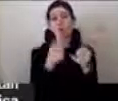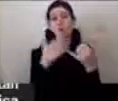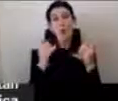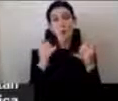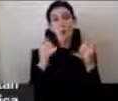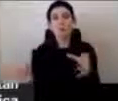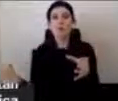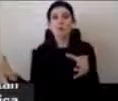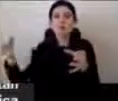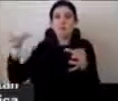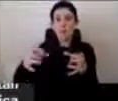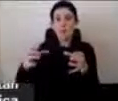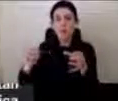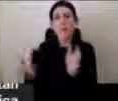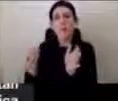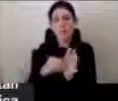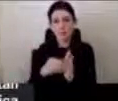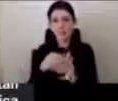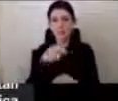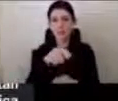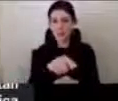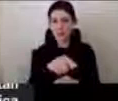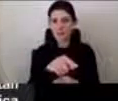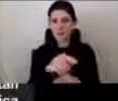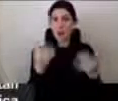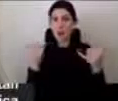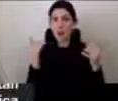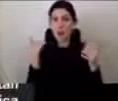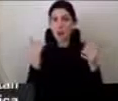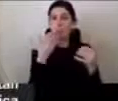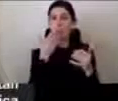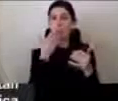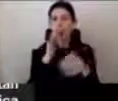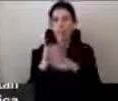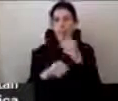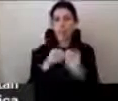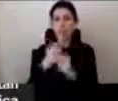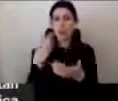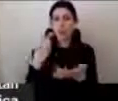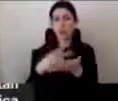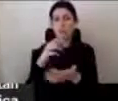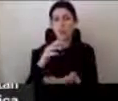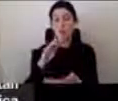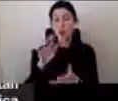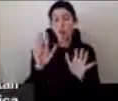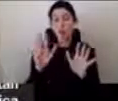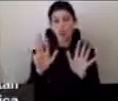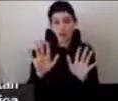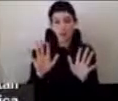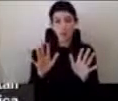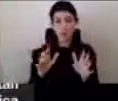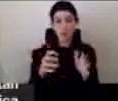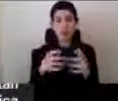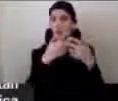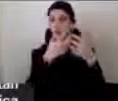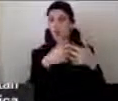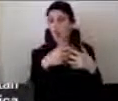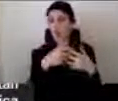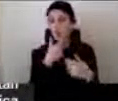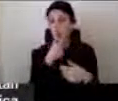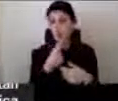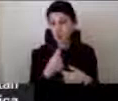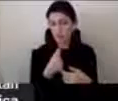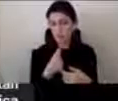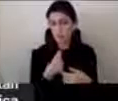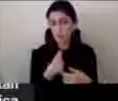Este juego fue el mejor juego del año del 2010 y reúne una mecánica simple en la que la narrativa va a ser el